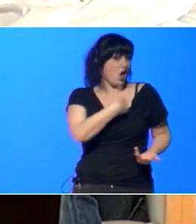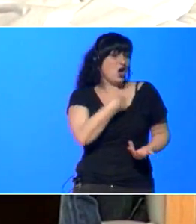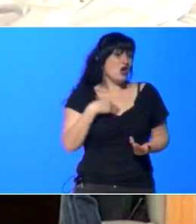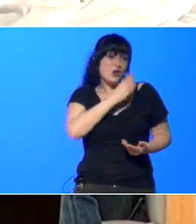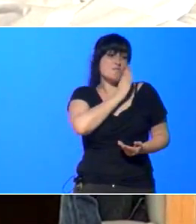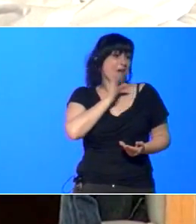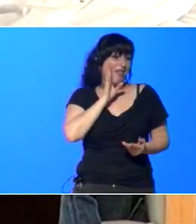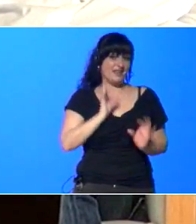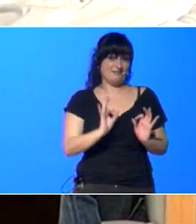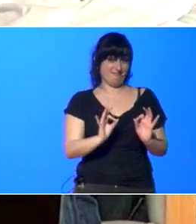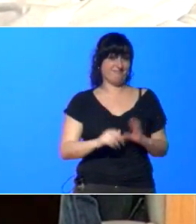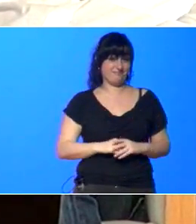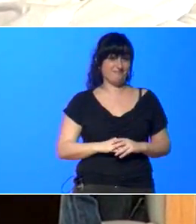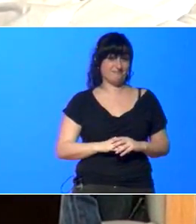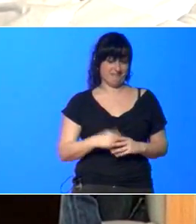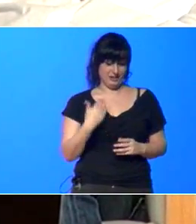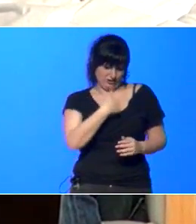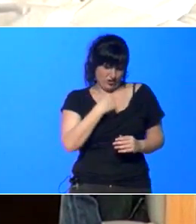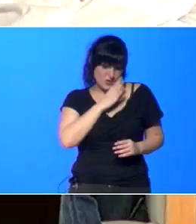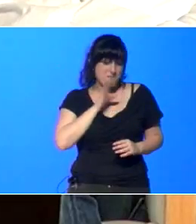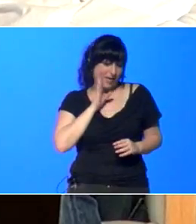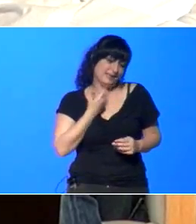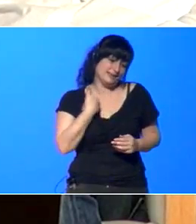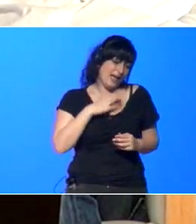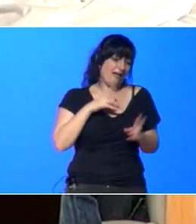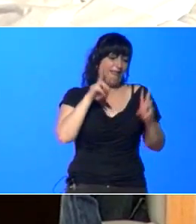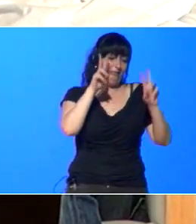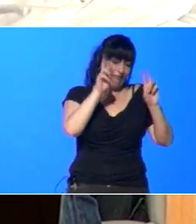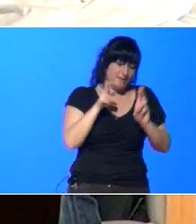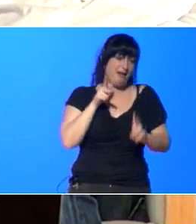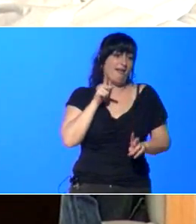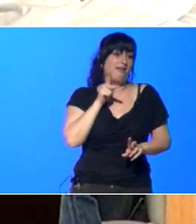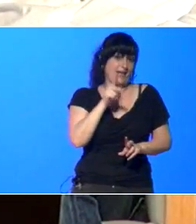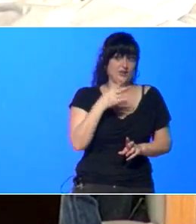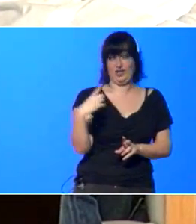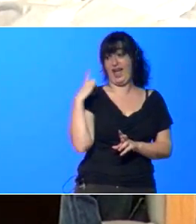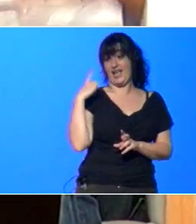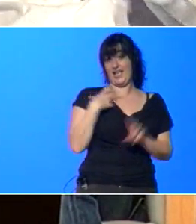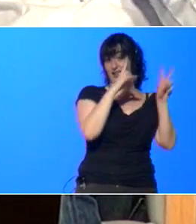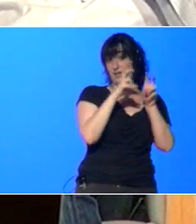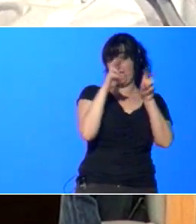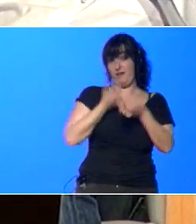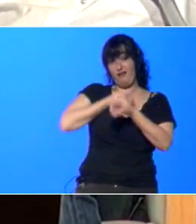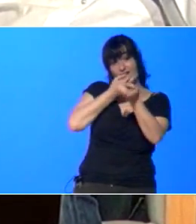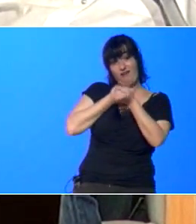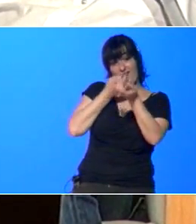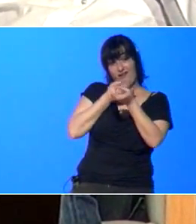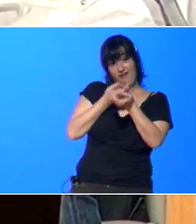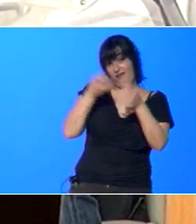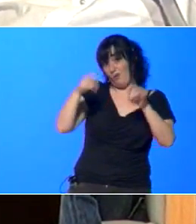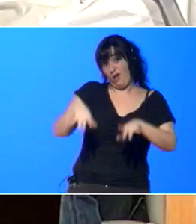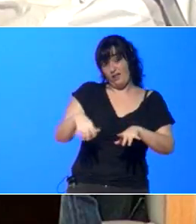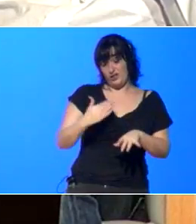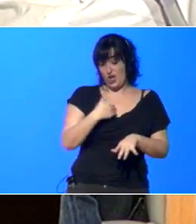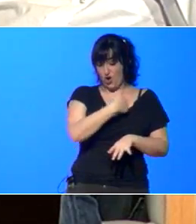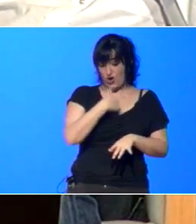Y el como madre, ya hablando de derechos y todo lo que llevamos hablando desde ayer, mi papel tiene que ser